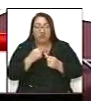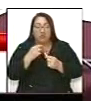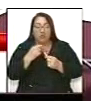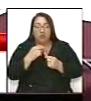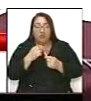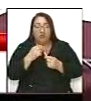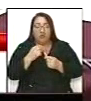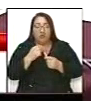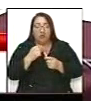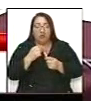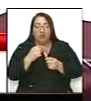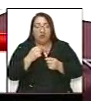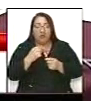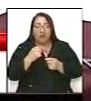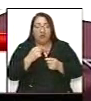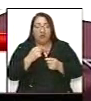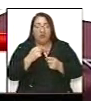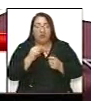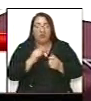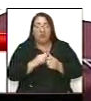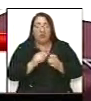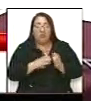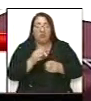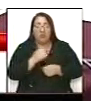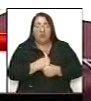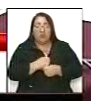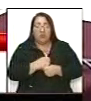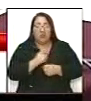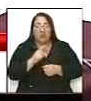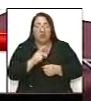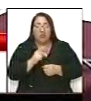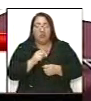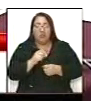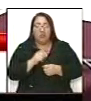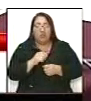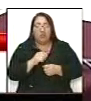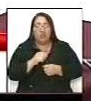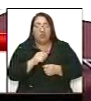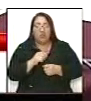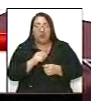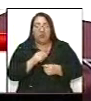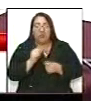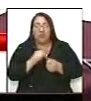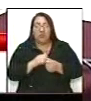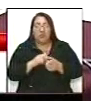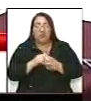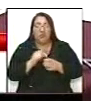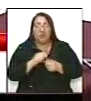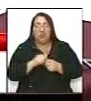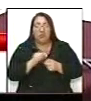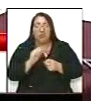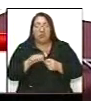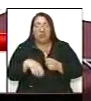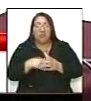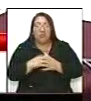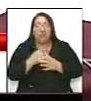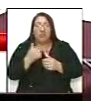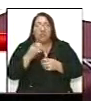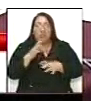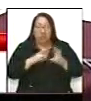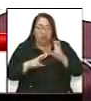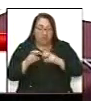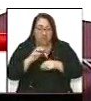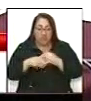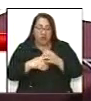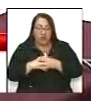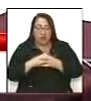en preguntarles cuáles son su plan de gobierno, en preguntarles todo lo que deseen saber de cómo va a ser su acción política, en escrutarlos